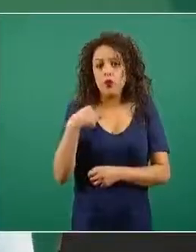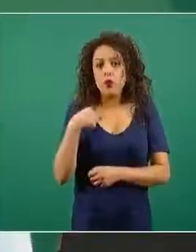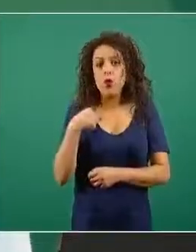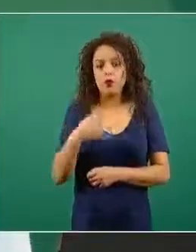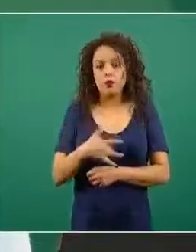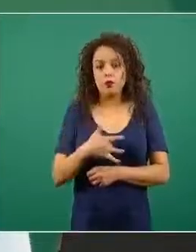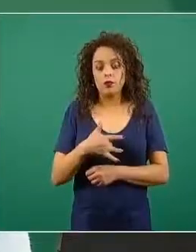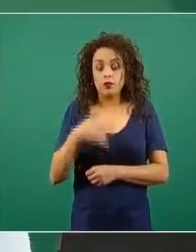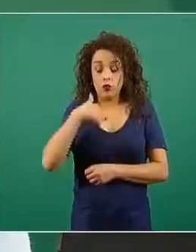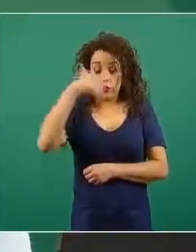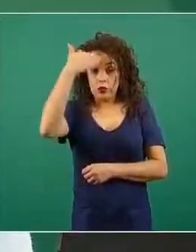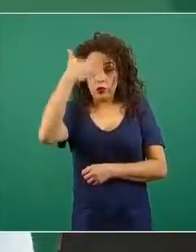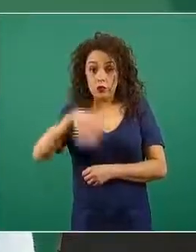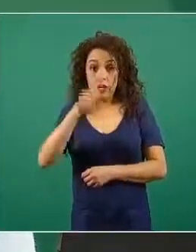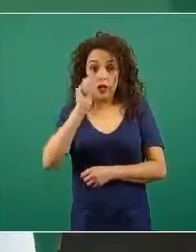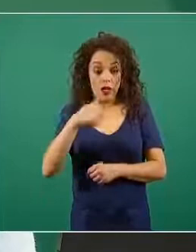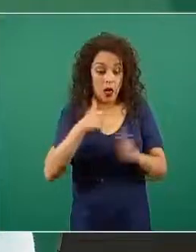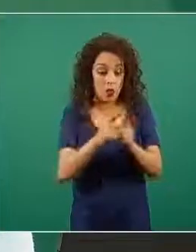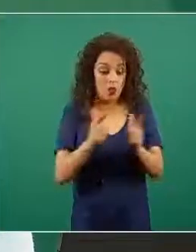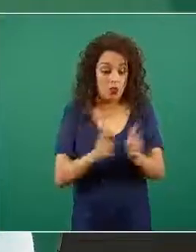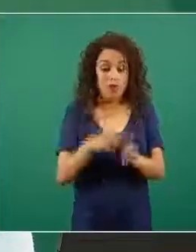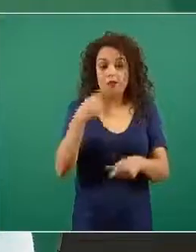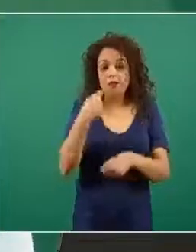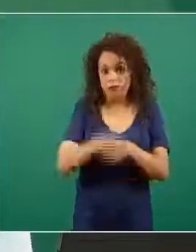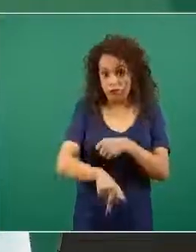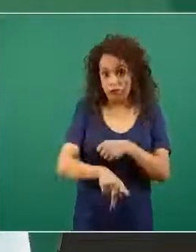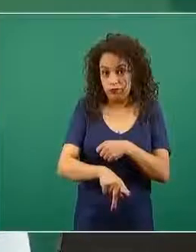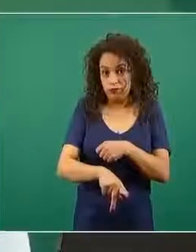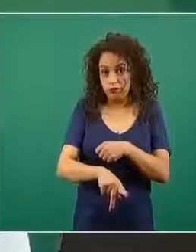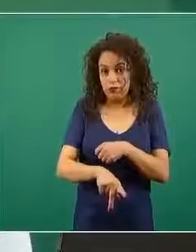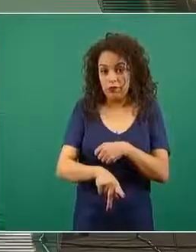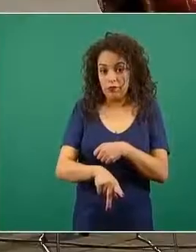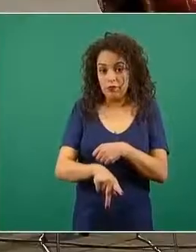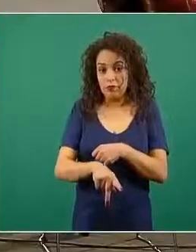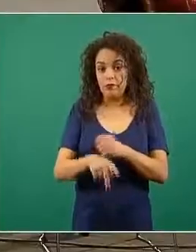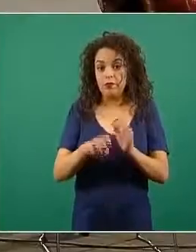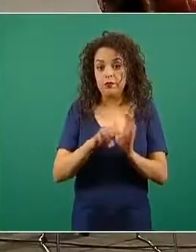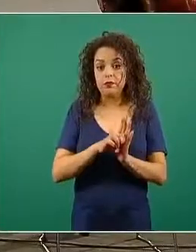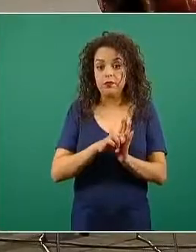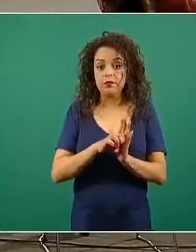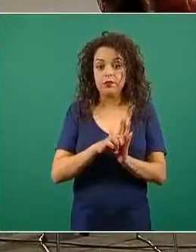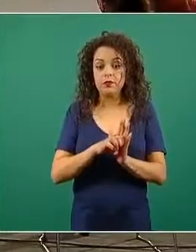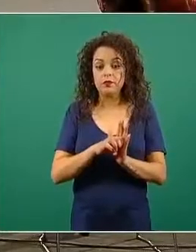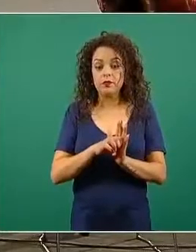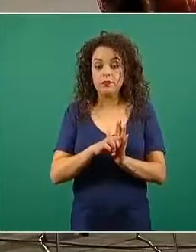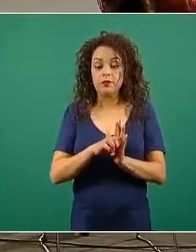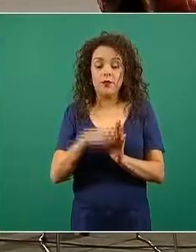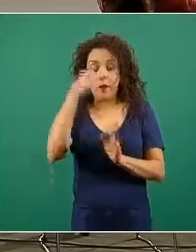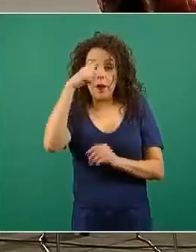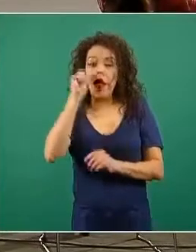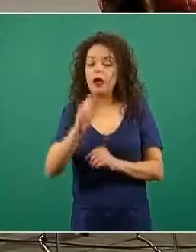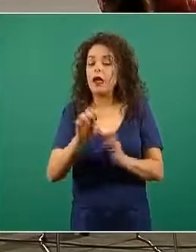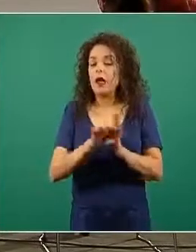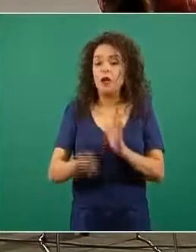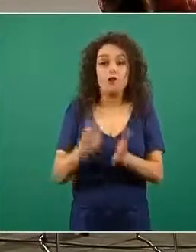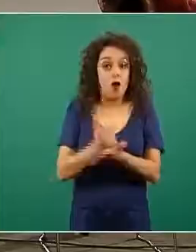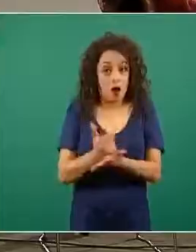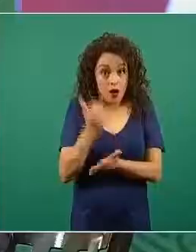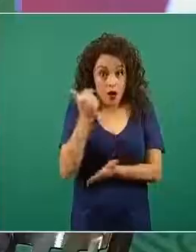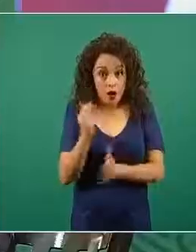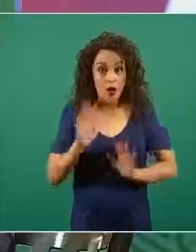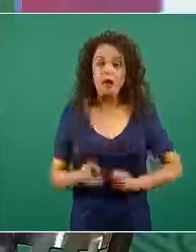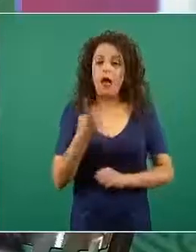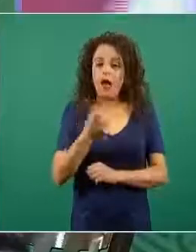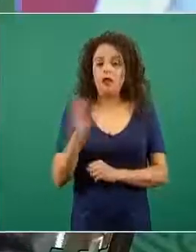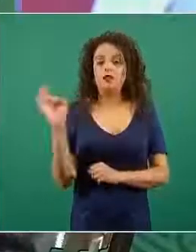grupo de mayor riesgo o de mayor vulnerabilidad para un caso o un cuadro grave, entonces probablemente ahí